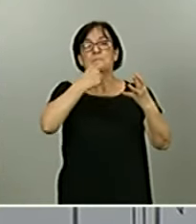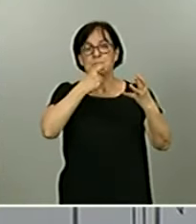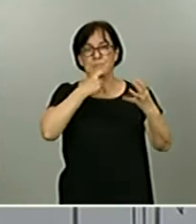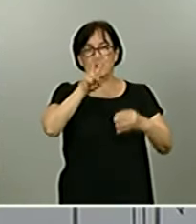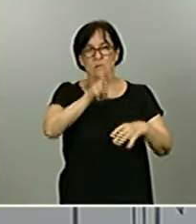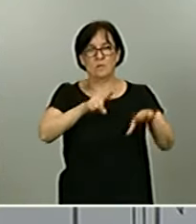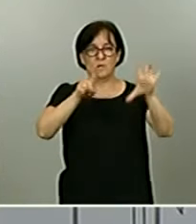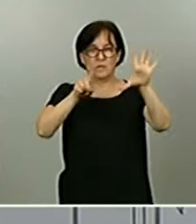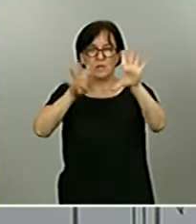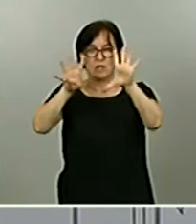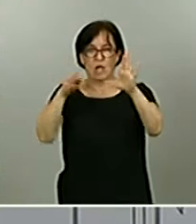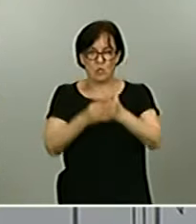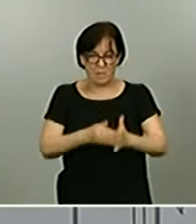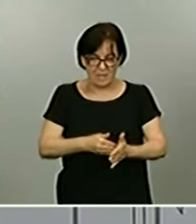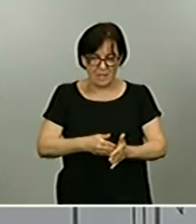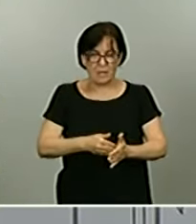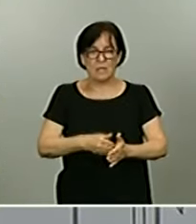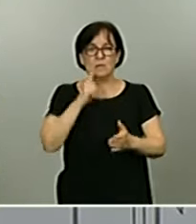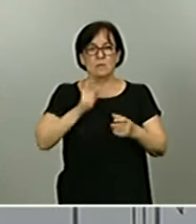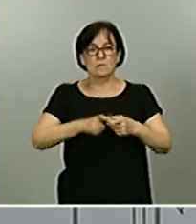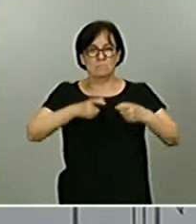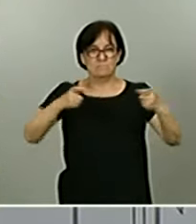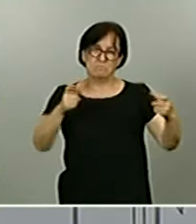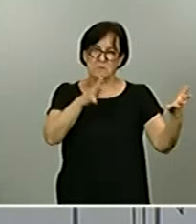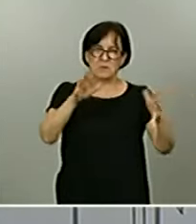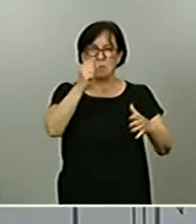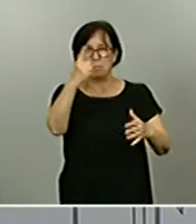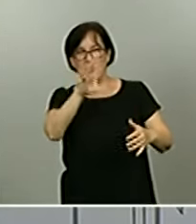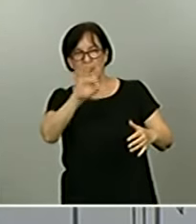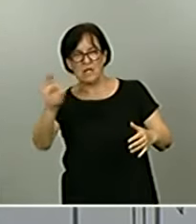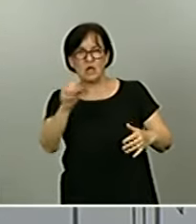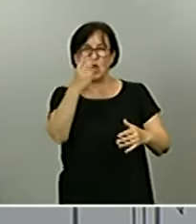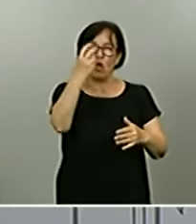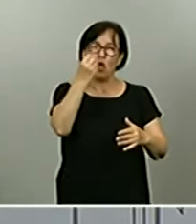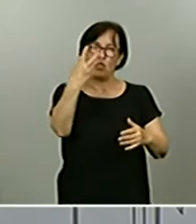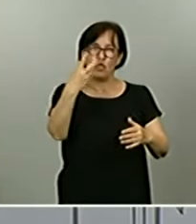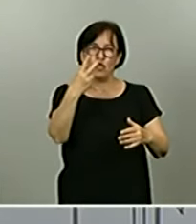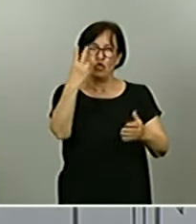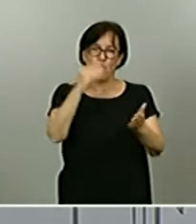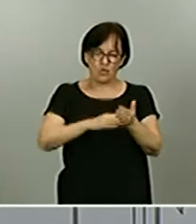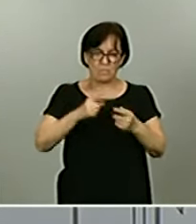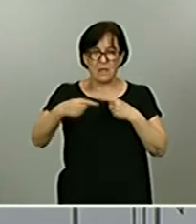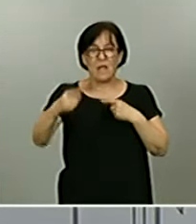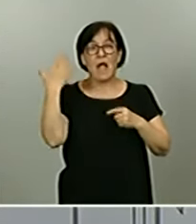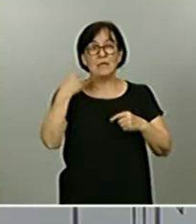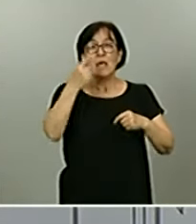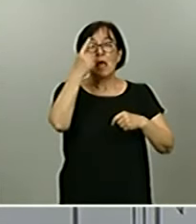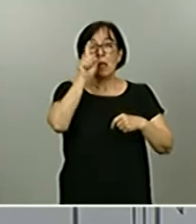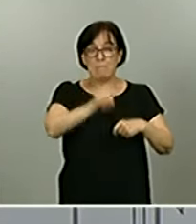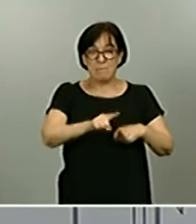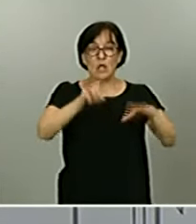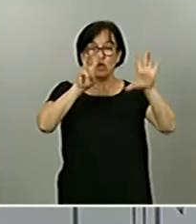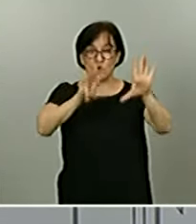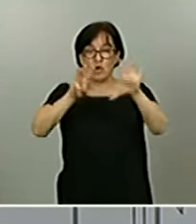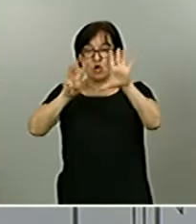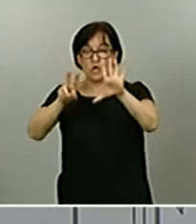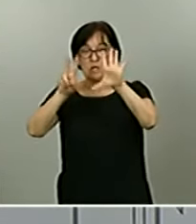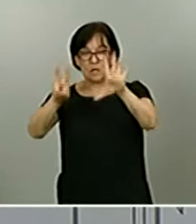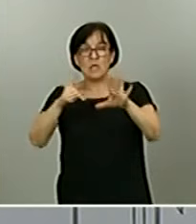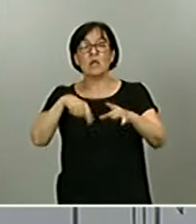casos, con incrementos entre 1.500 y 2.000 casos diarios. Ayer fueron 1.887. Y luego ya vienen España e